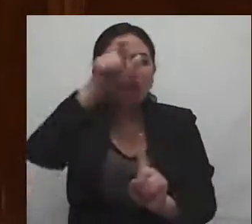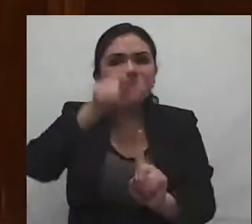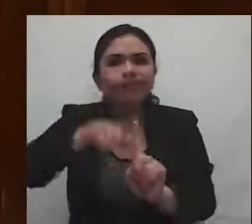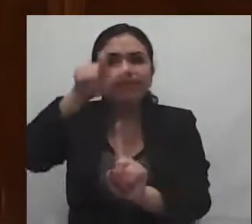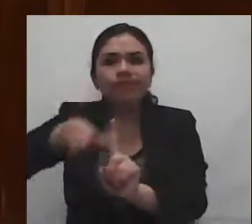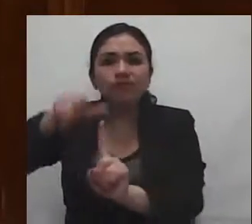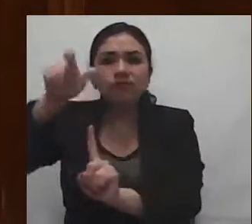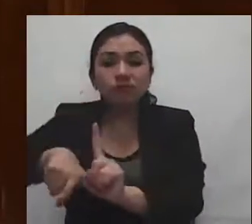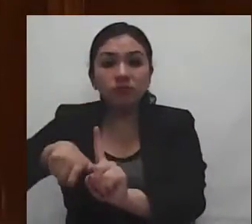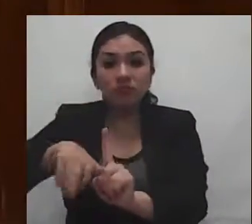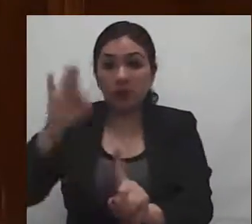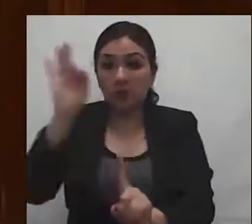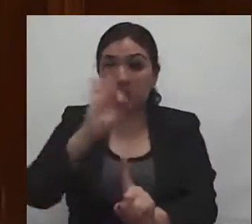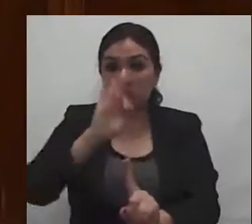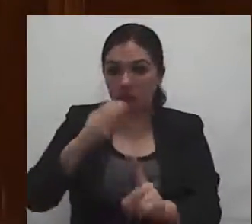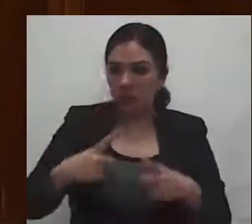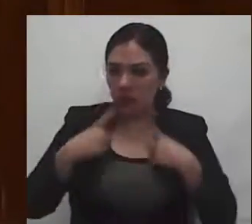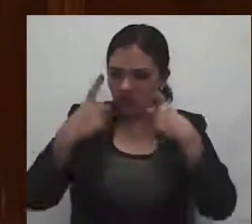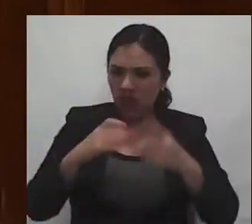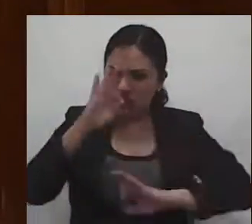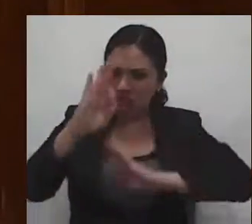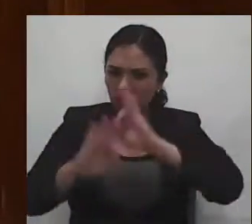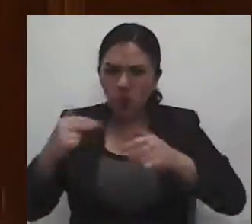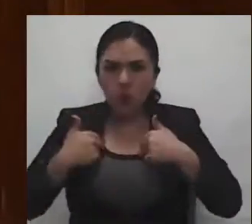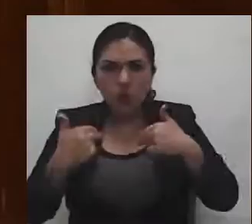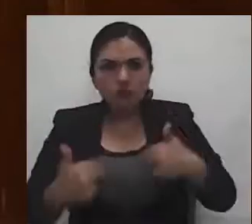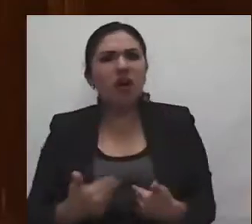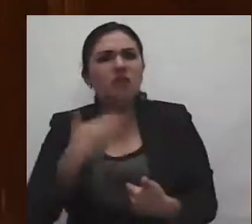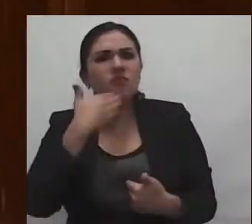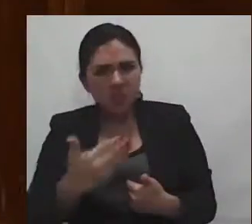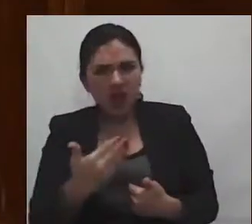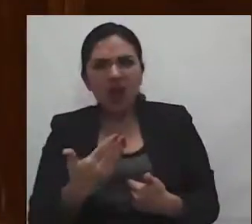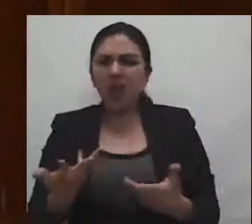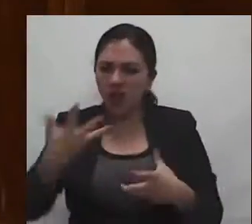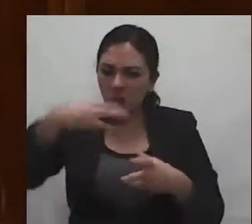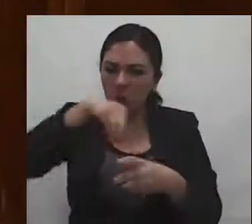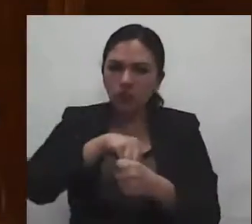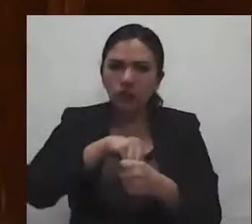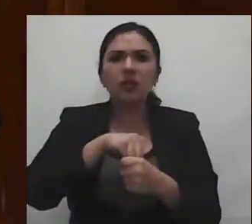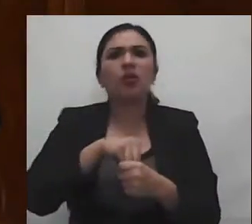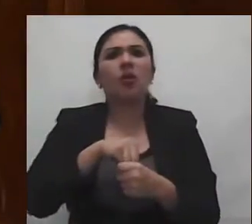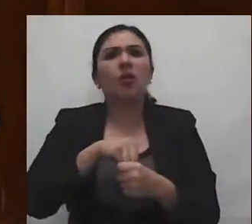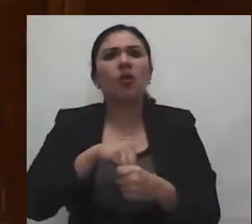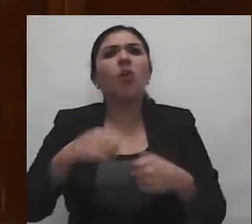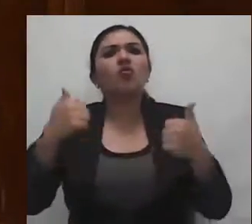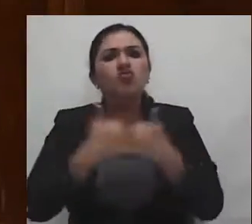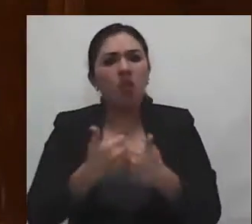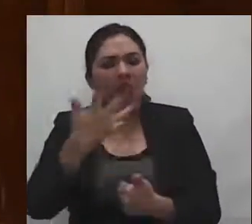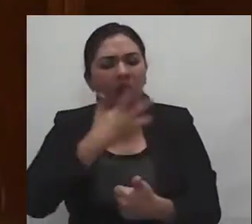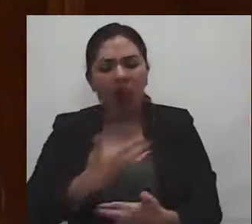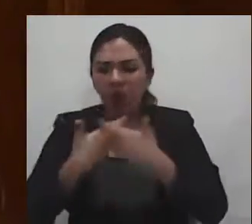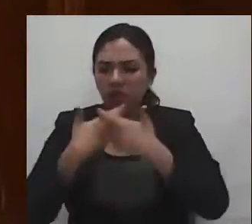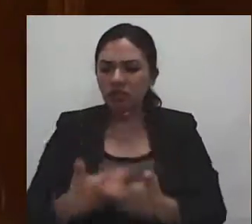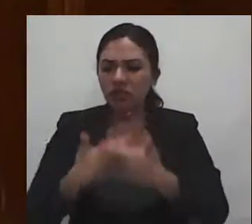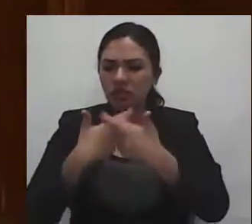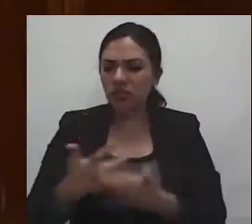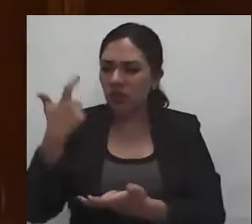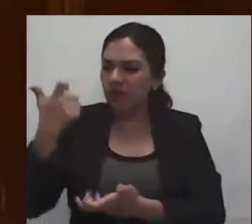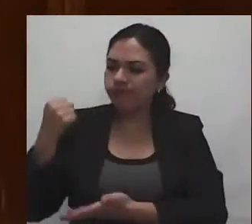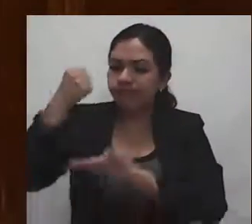de asegurar un trato humano, incluyente, con recursos destinados para ese